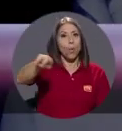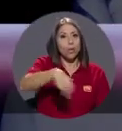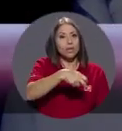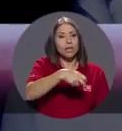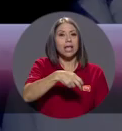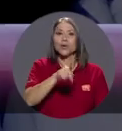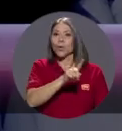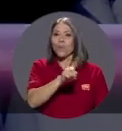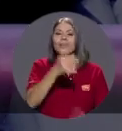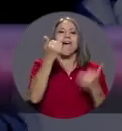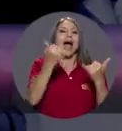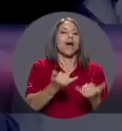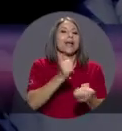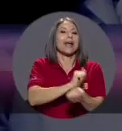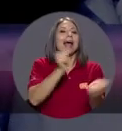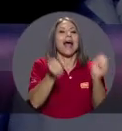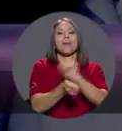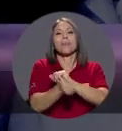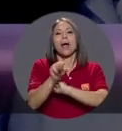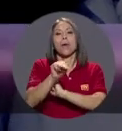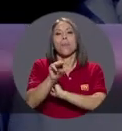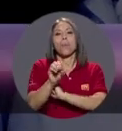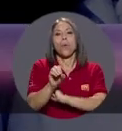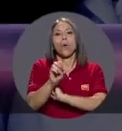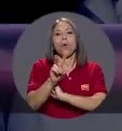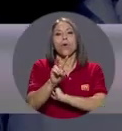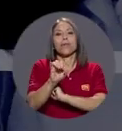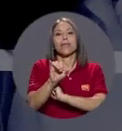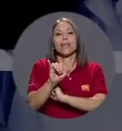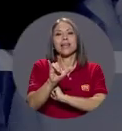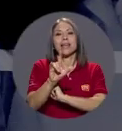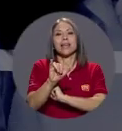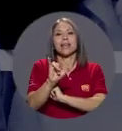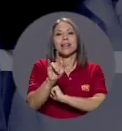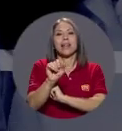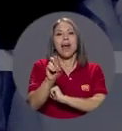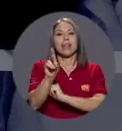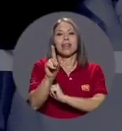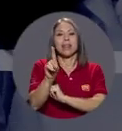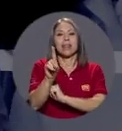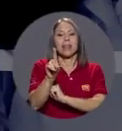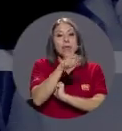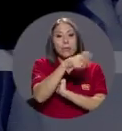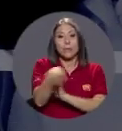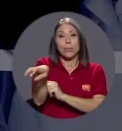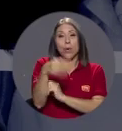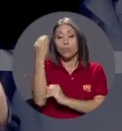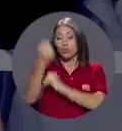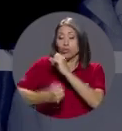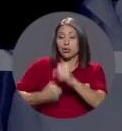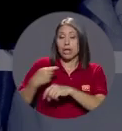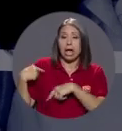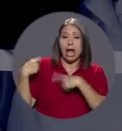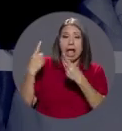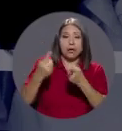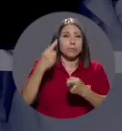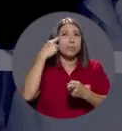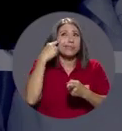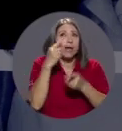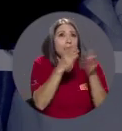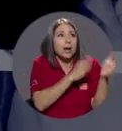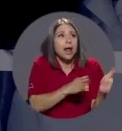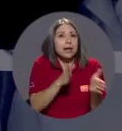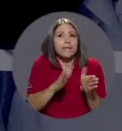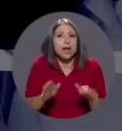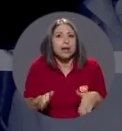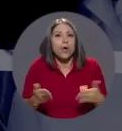movilidad, ¿verdad? Donde por años hemos privilegiado a nivel de cómo planificamos, si ha habido alguna